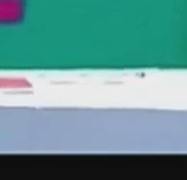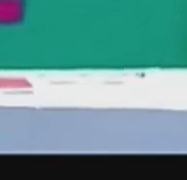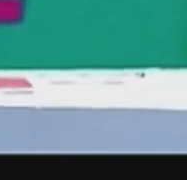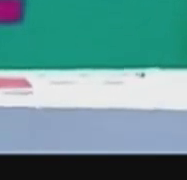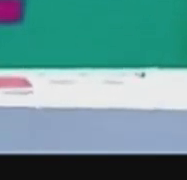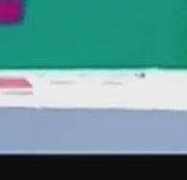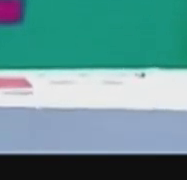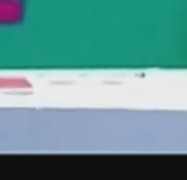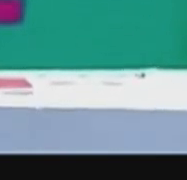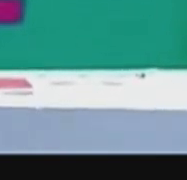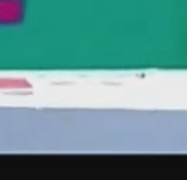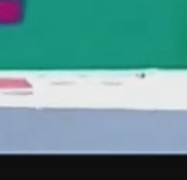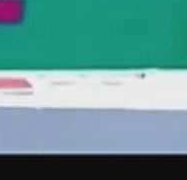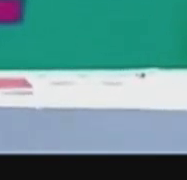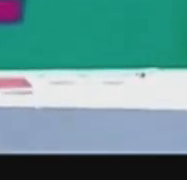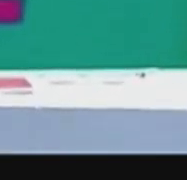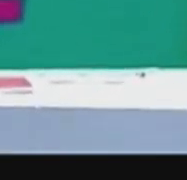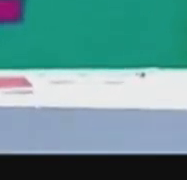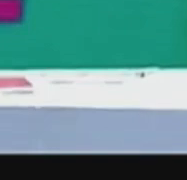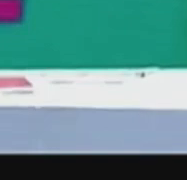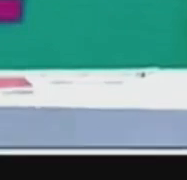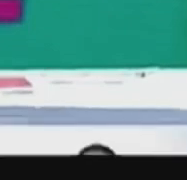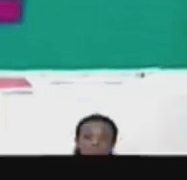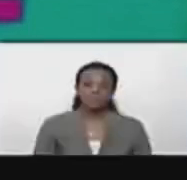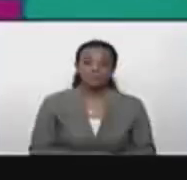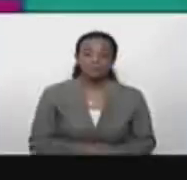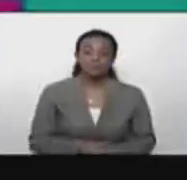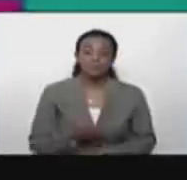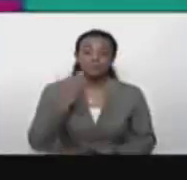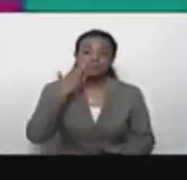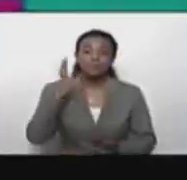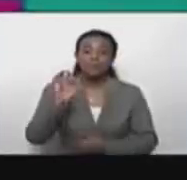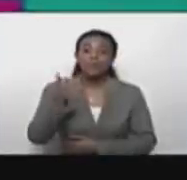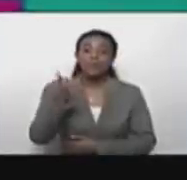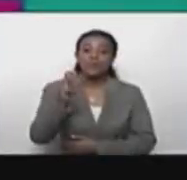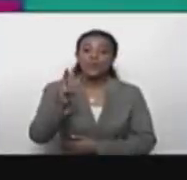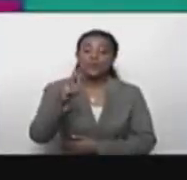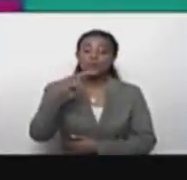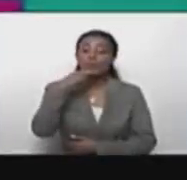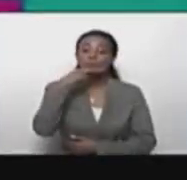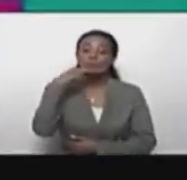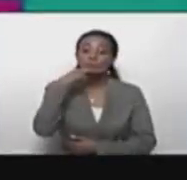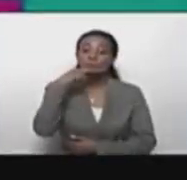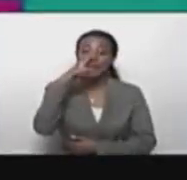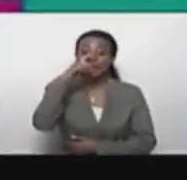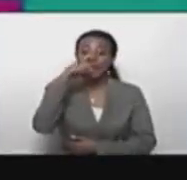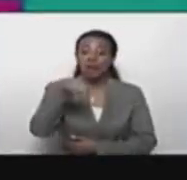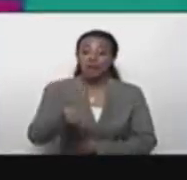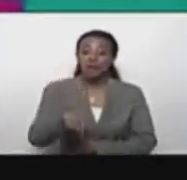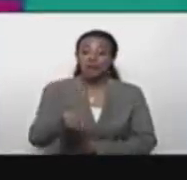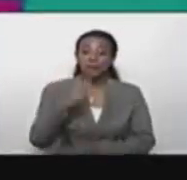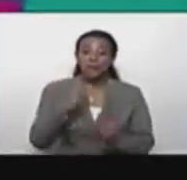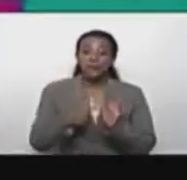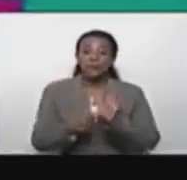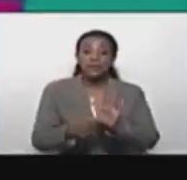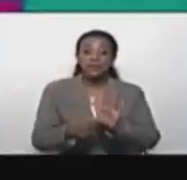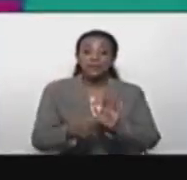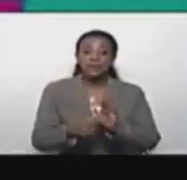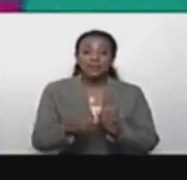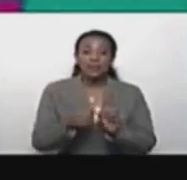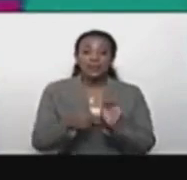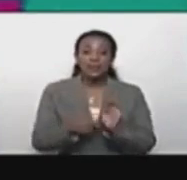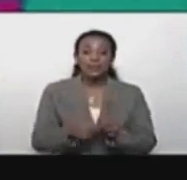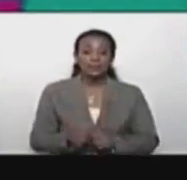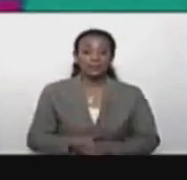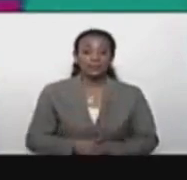resistencia permanente, ¿ves? 12 de octubre, una polémica siempre el 12 de octubre, porque se nos pretende imponer